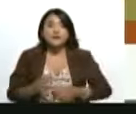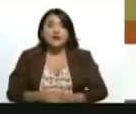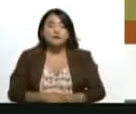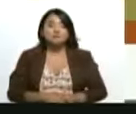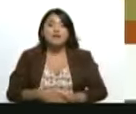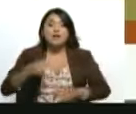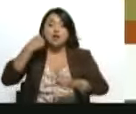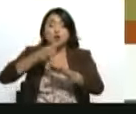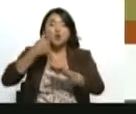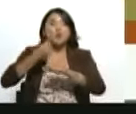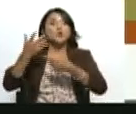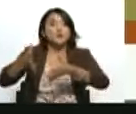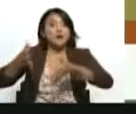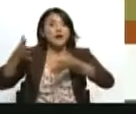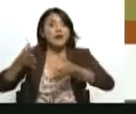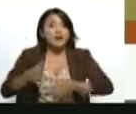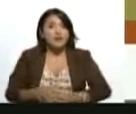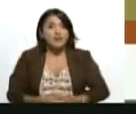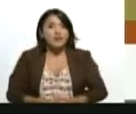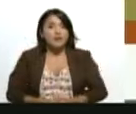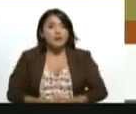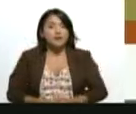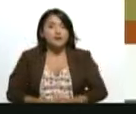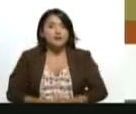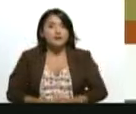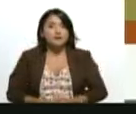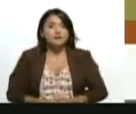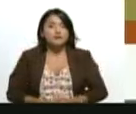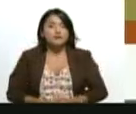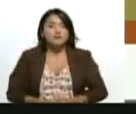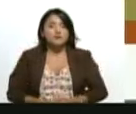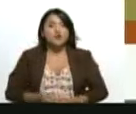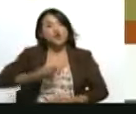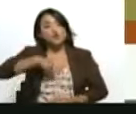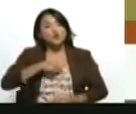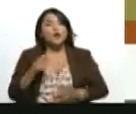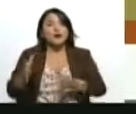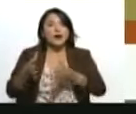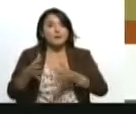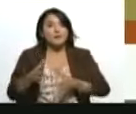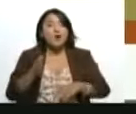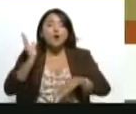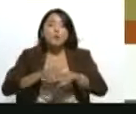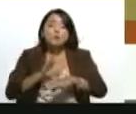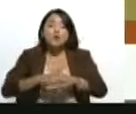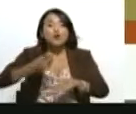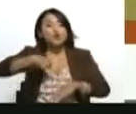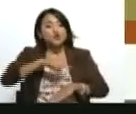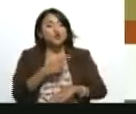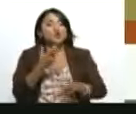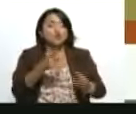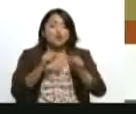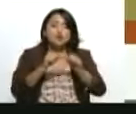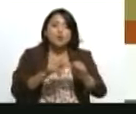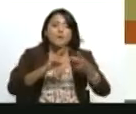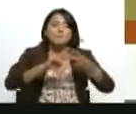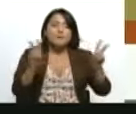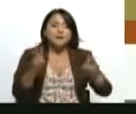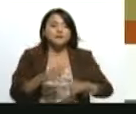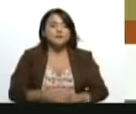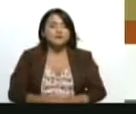pelea. Más de la mitad de cualquier batalla la ganamos si nosotros somos capaces de garantizar la paz en lo